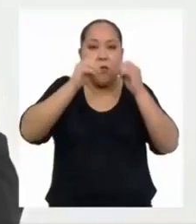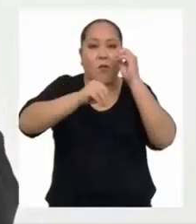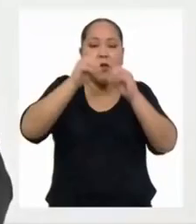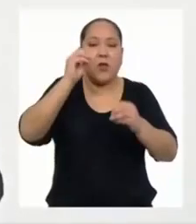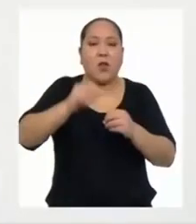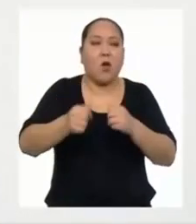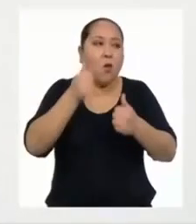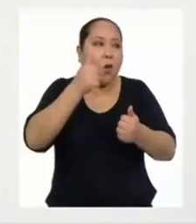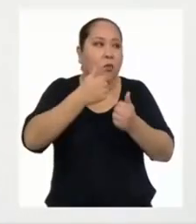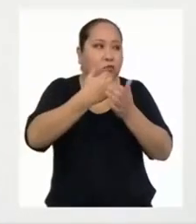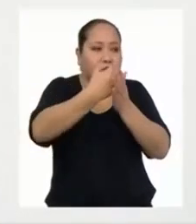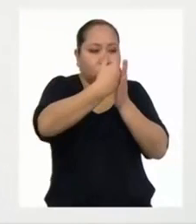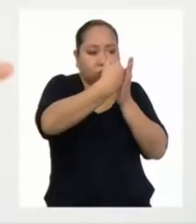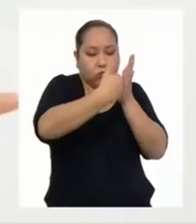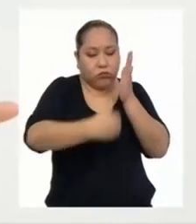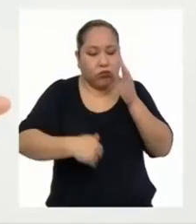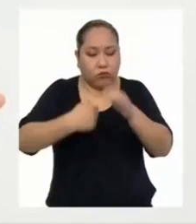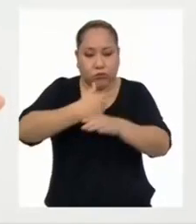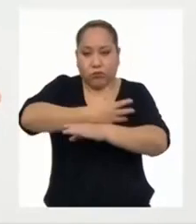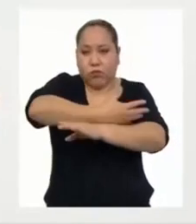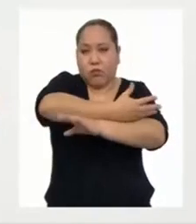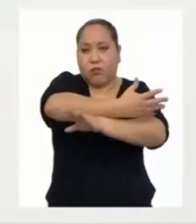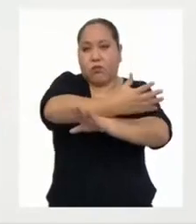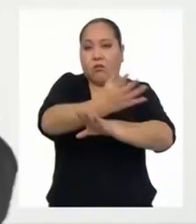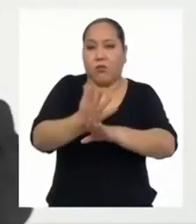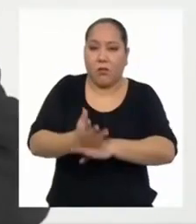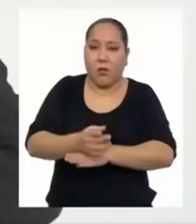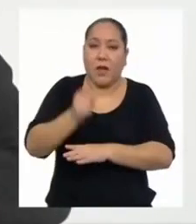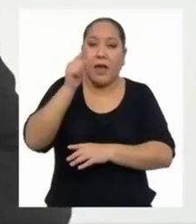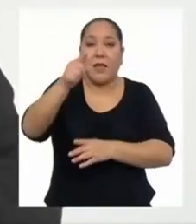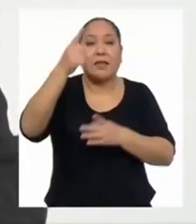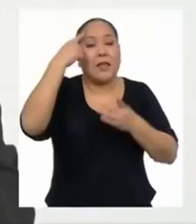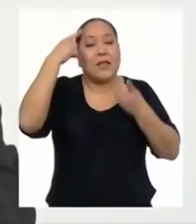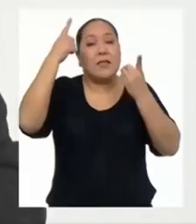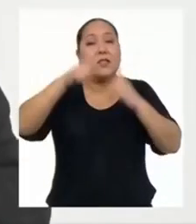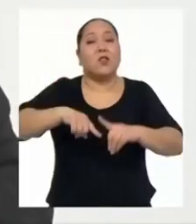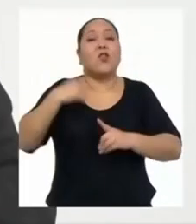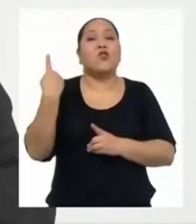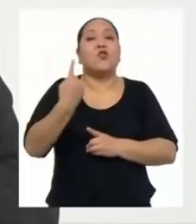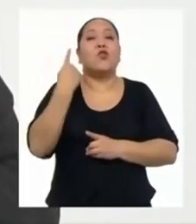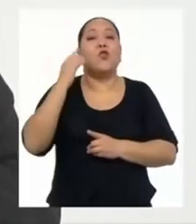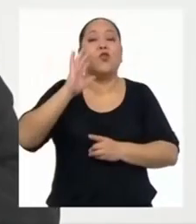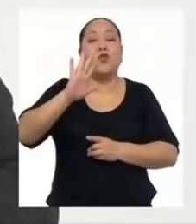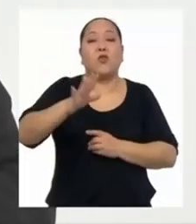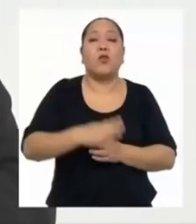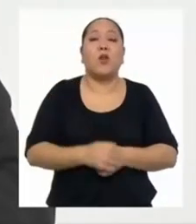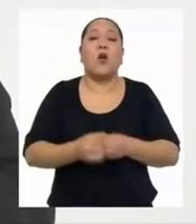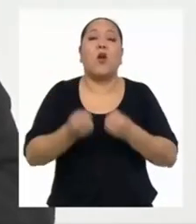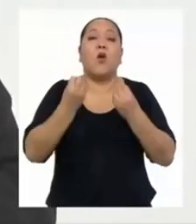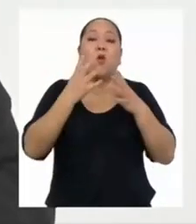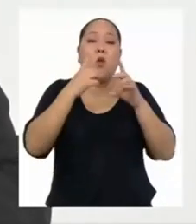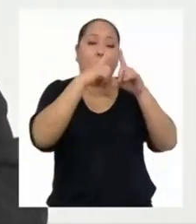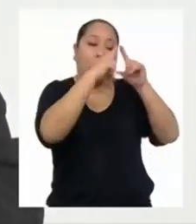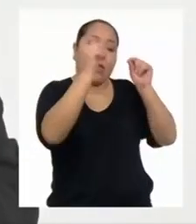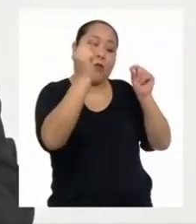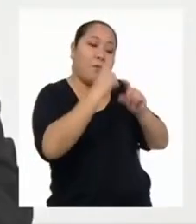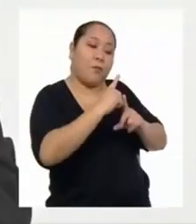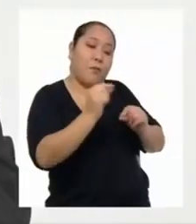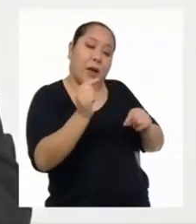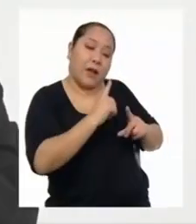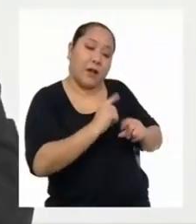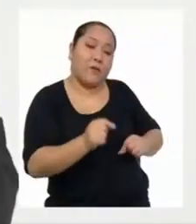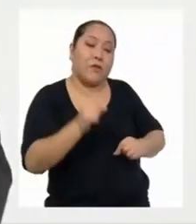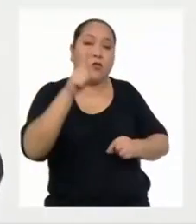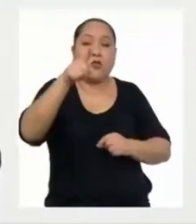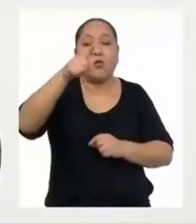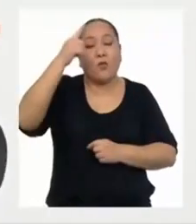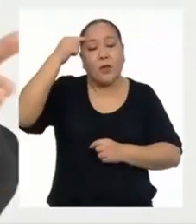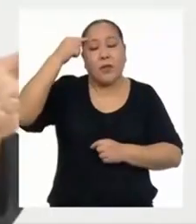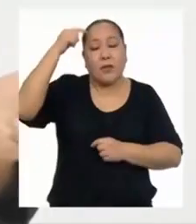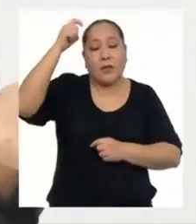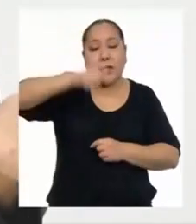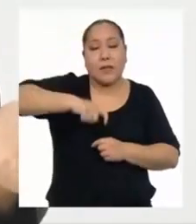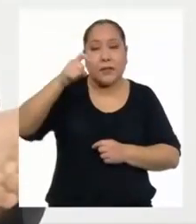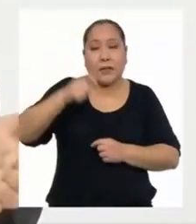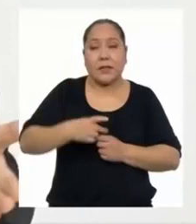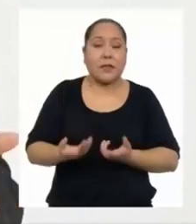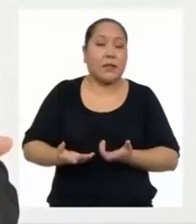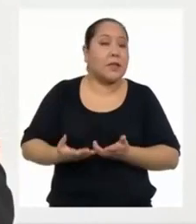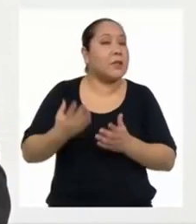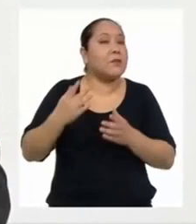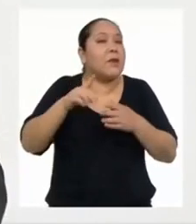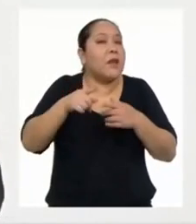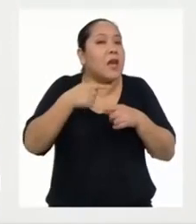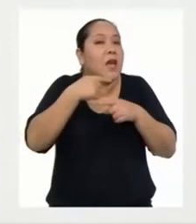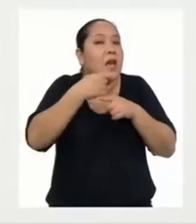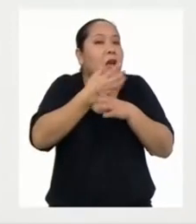tendrá. Esa decisión es solo tuya. ¿Cuántos párrafos crees que sean necesarios para que compartas